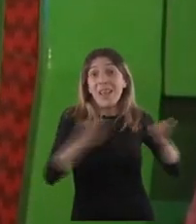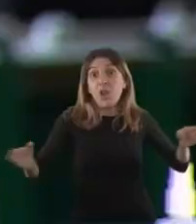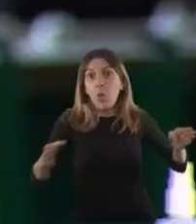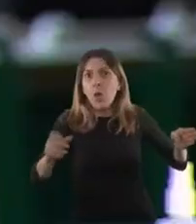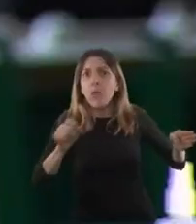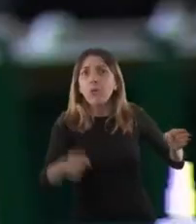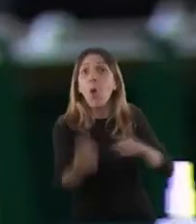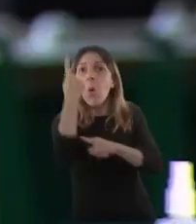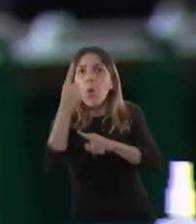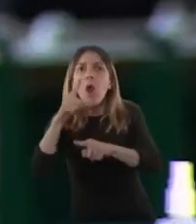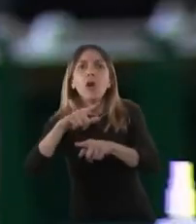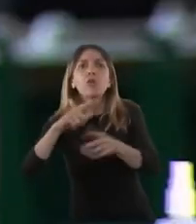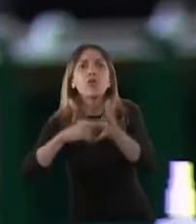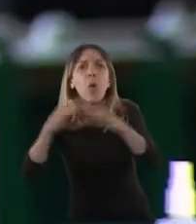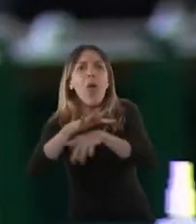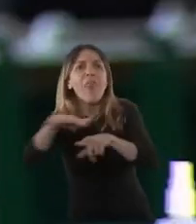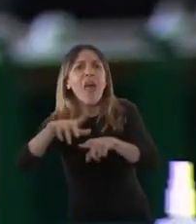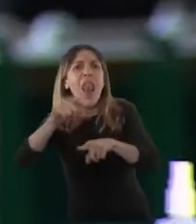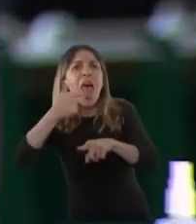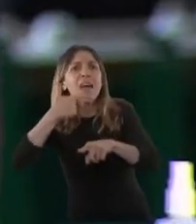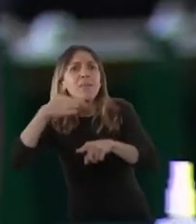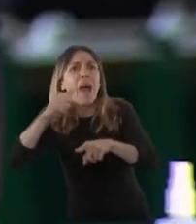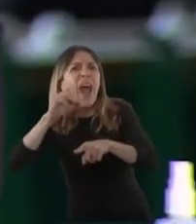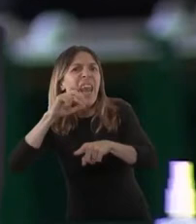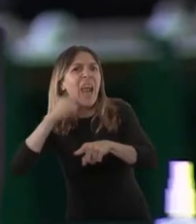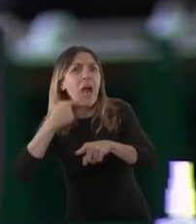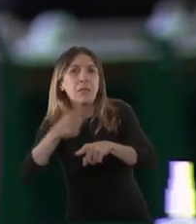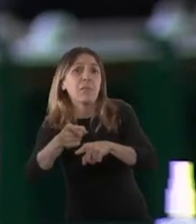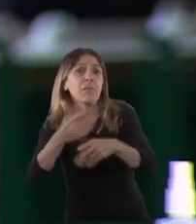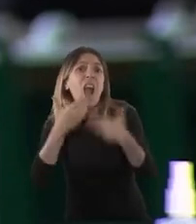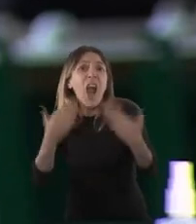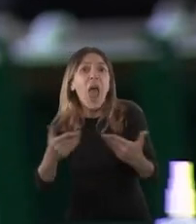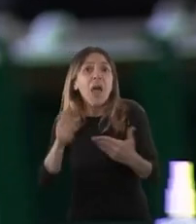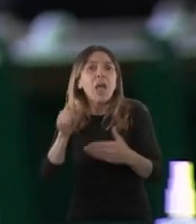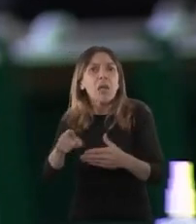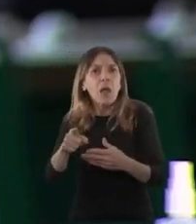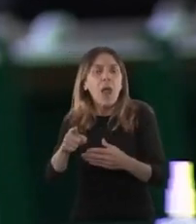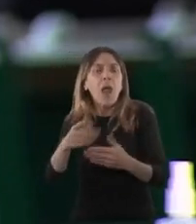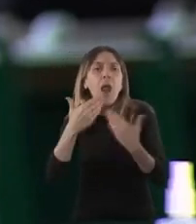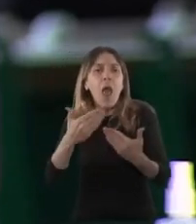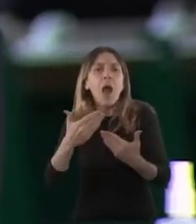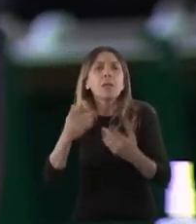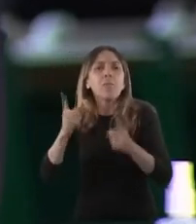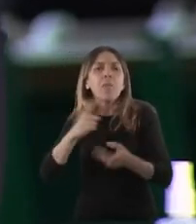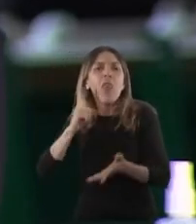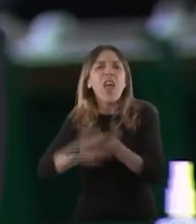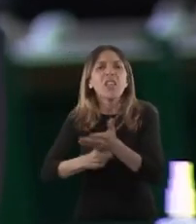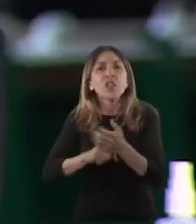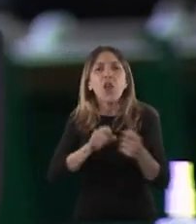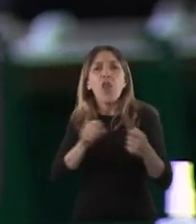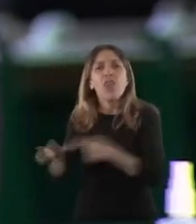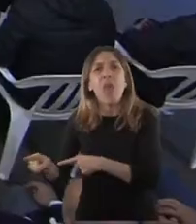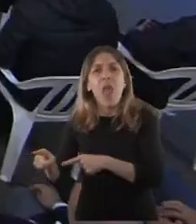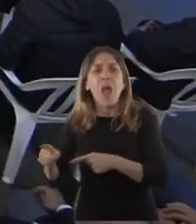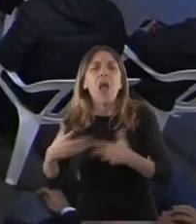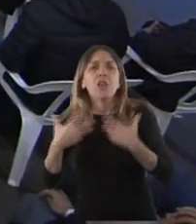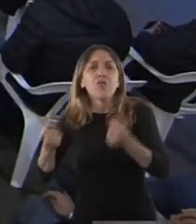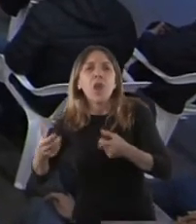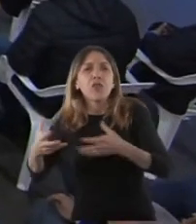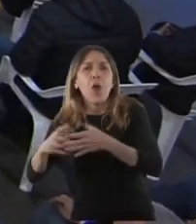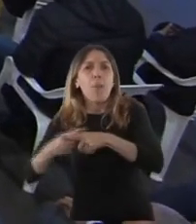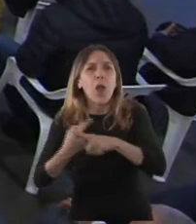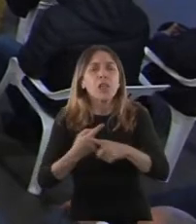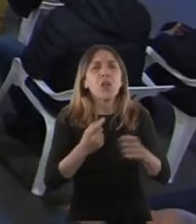fruto de la casualidad, sino justamente, como decía el Intendente, de la causalidad. la articulación de estas políticas, del esfuerzo